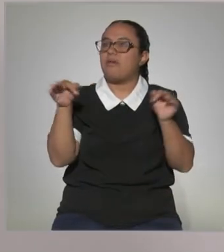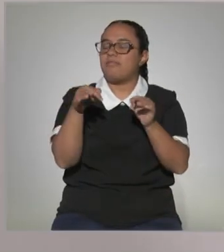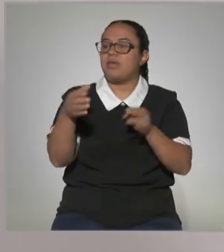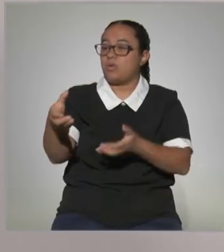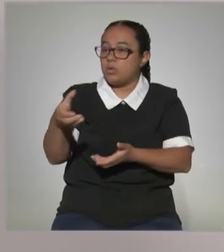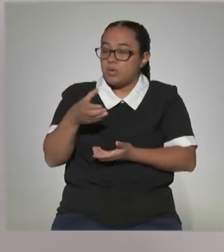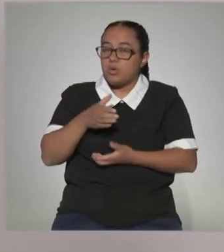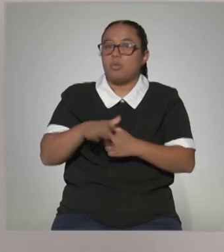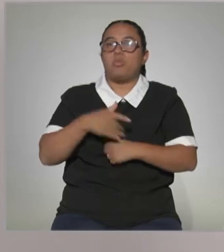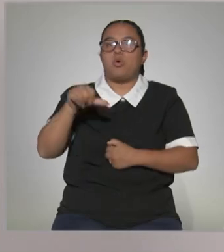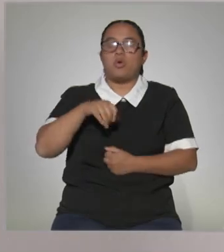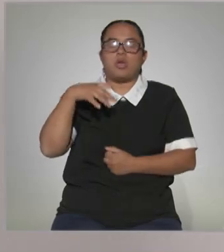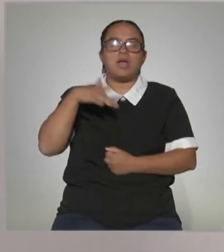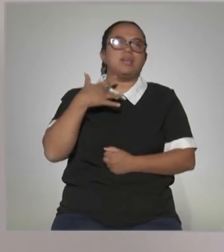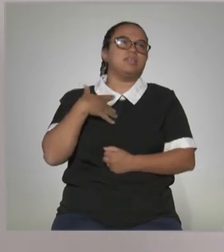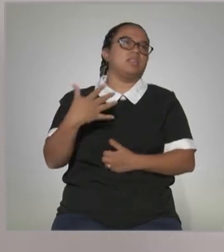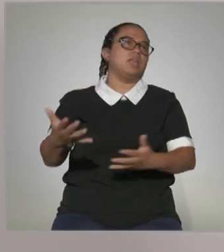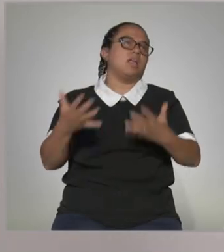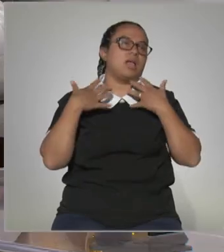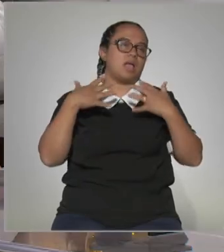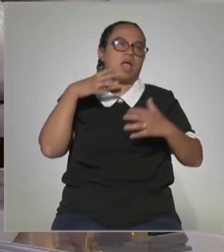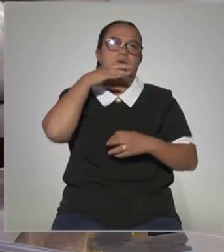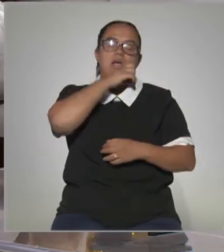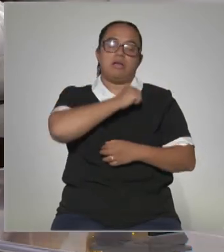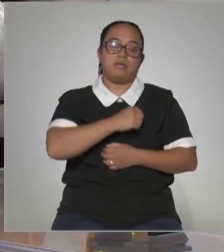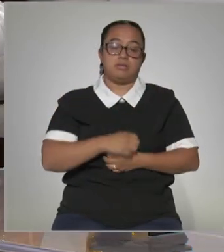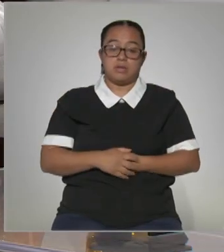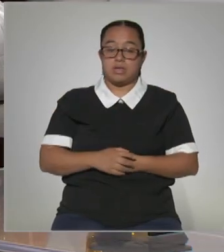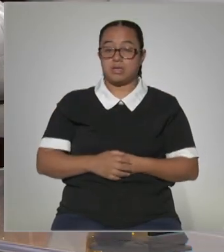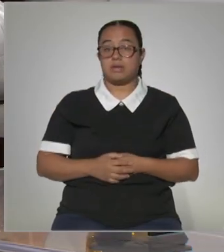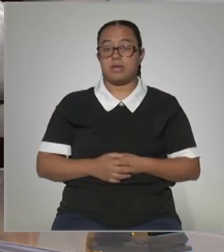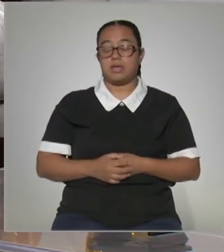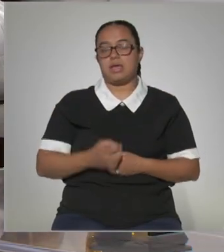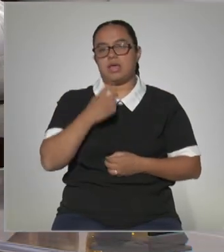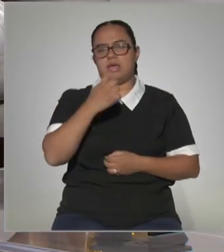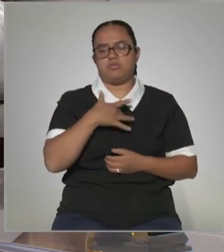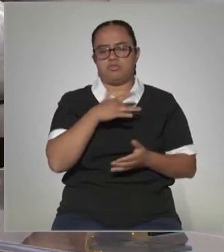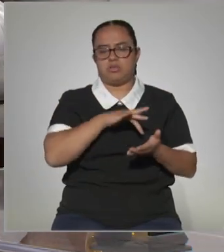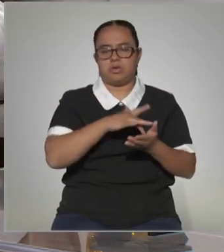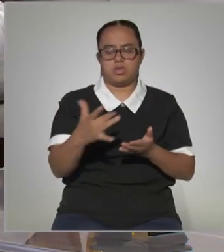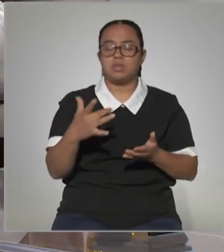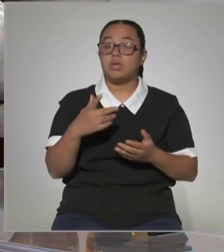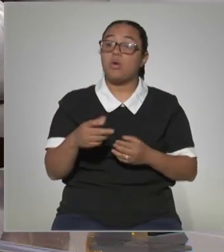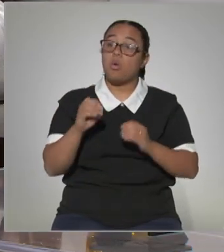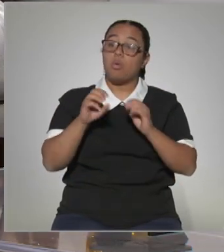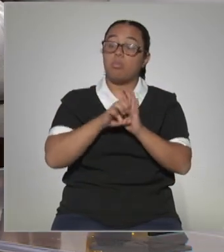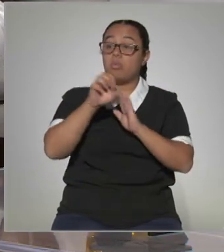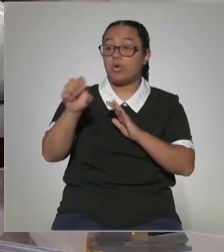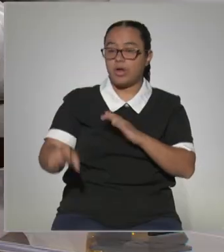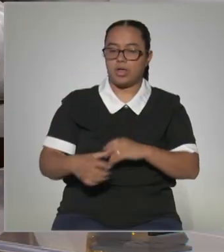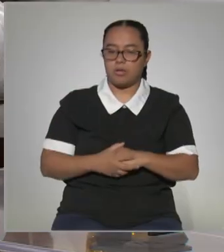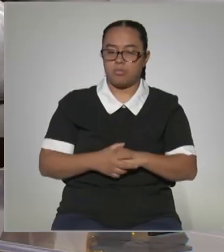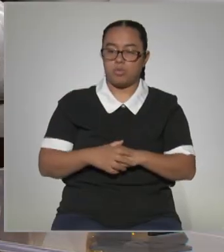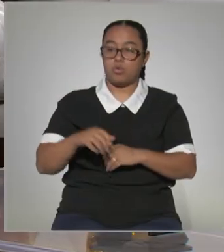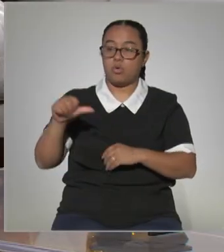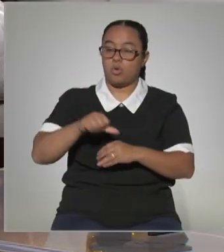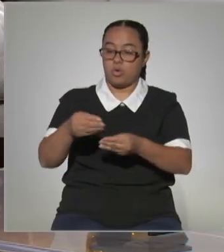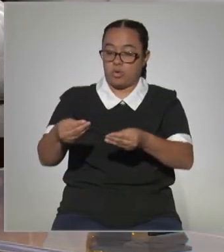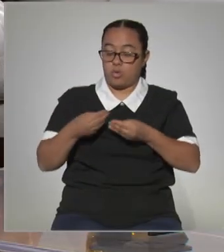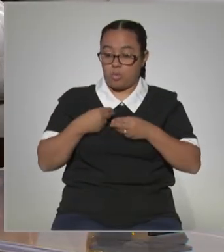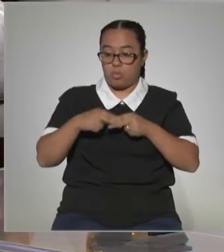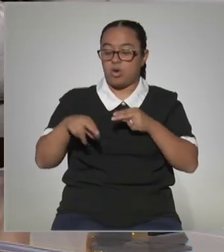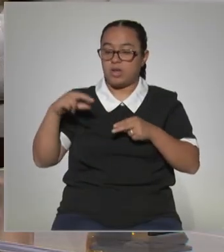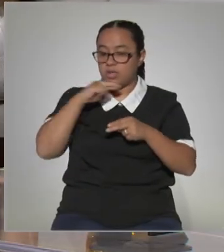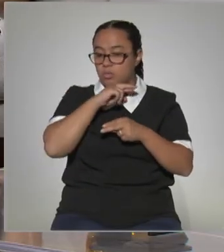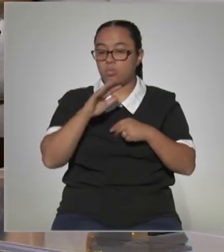calor. No es nada de especial. Qué bueno que me dieron el pase primero porque